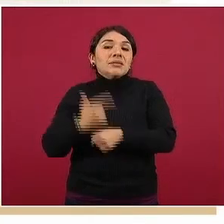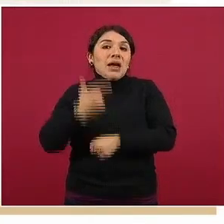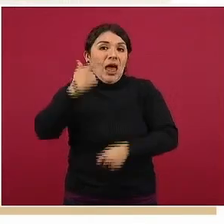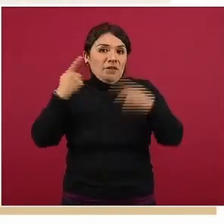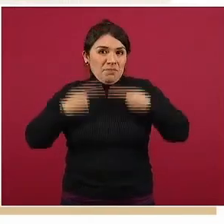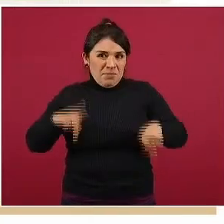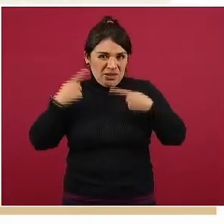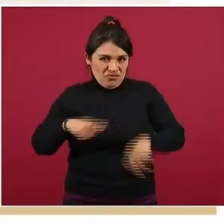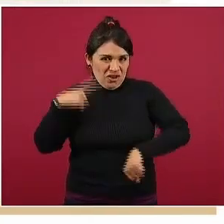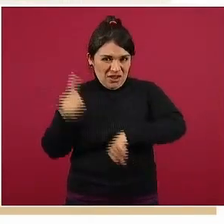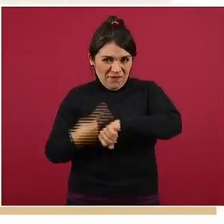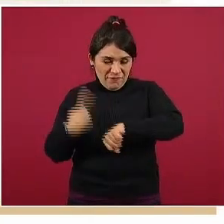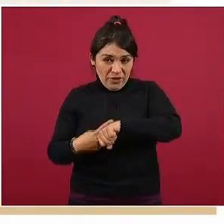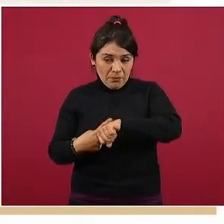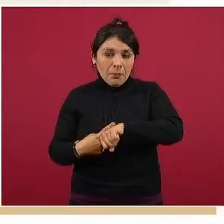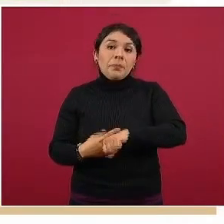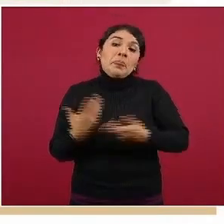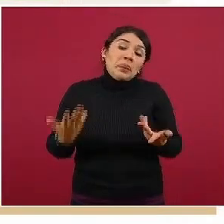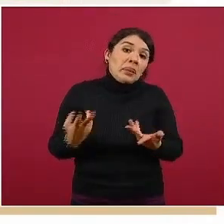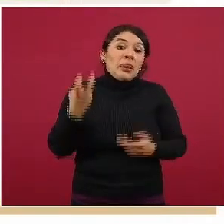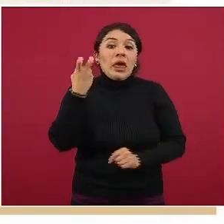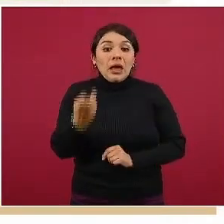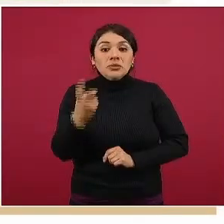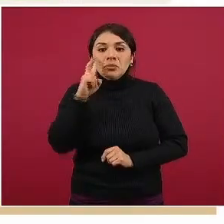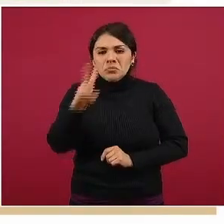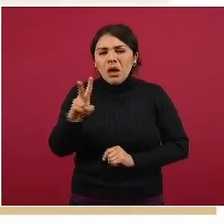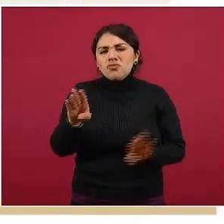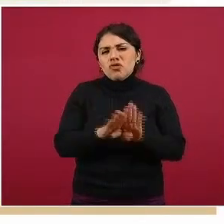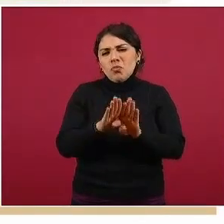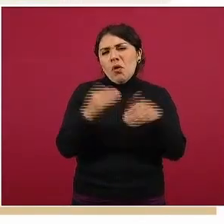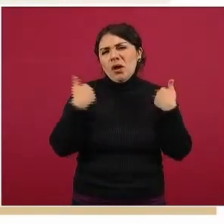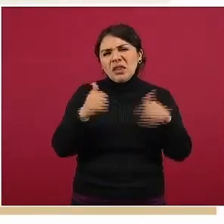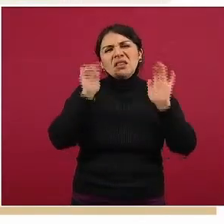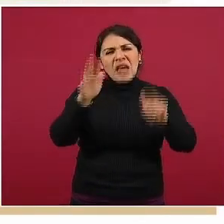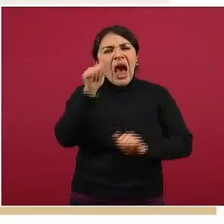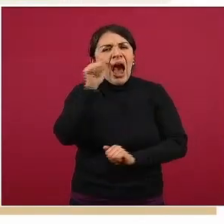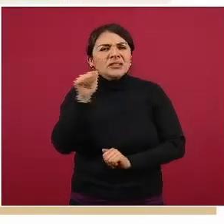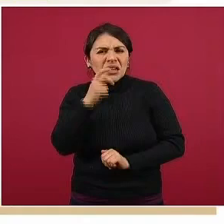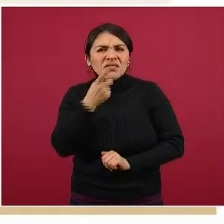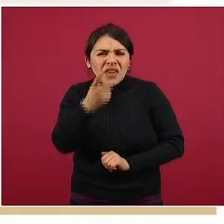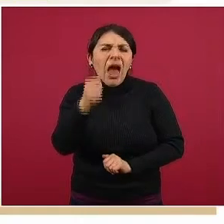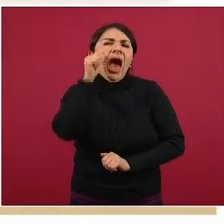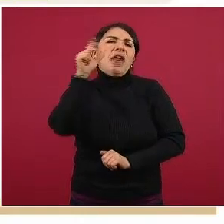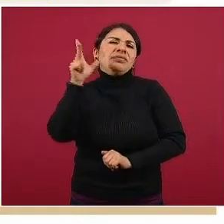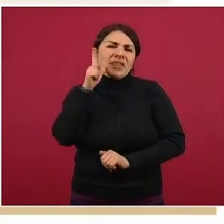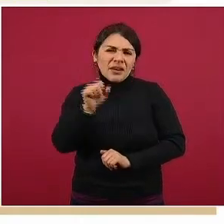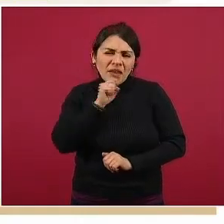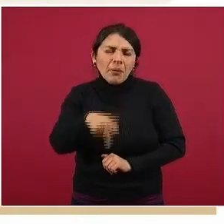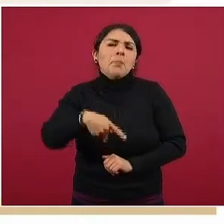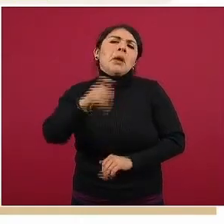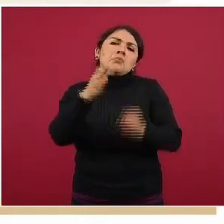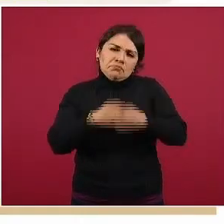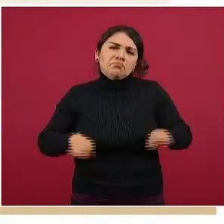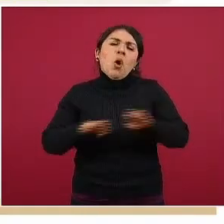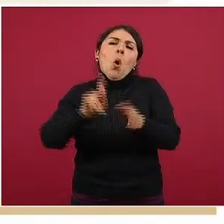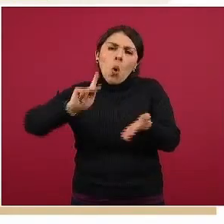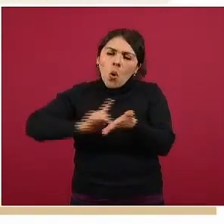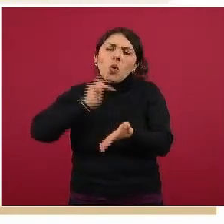paciente crítico, ¿no? Y esto, creo que se ha dicho ayer, se dijo antier, pero es importante